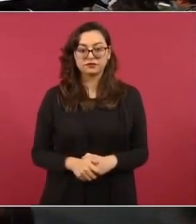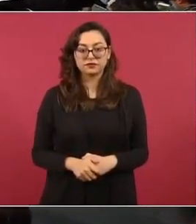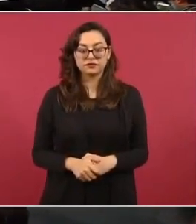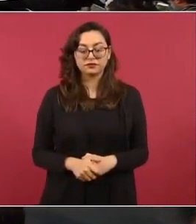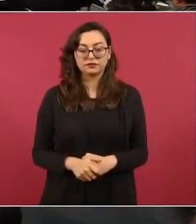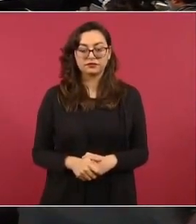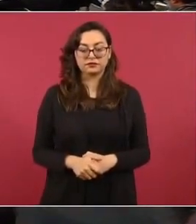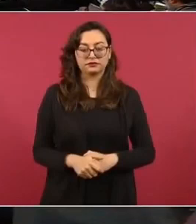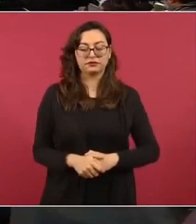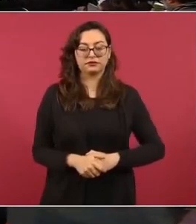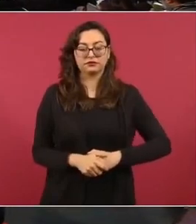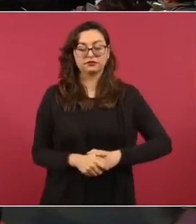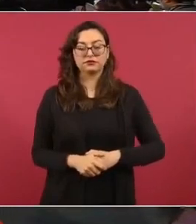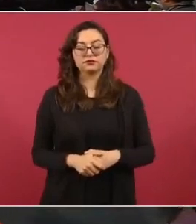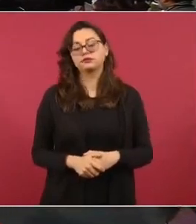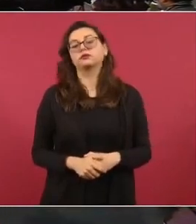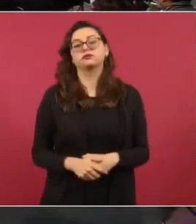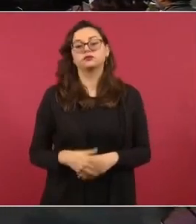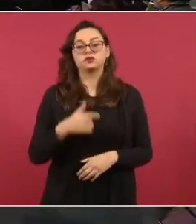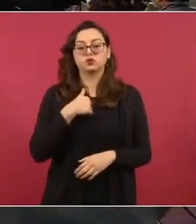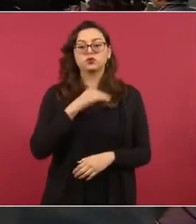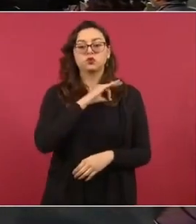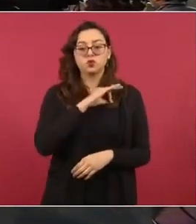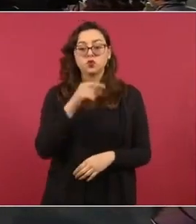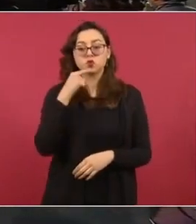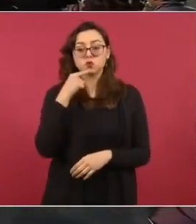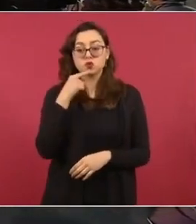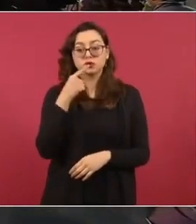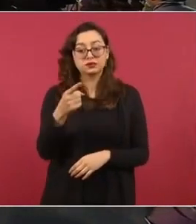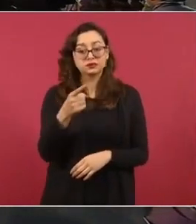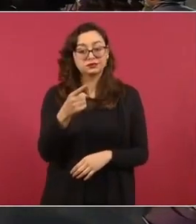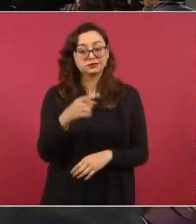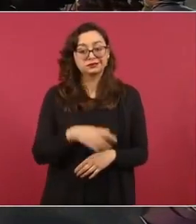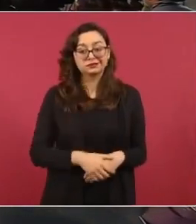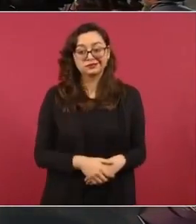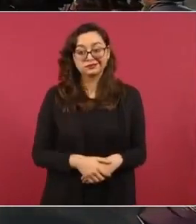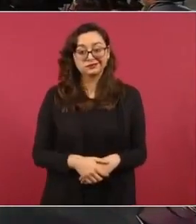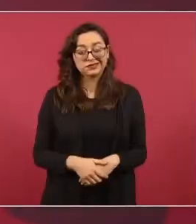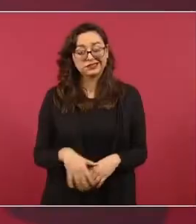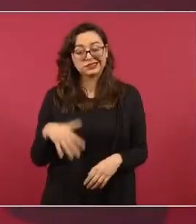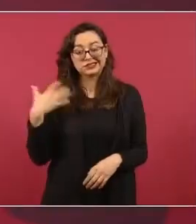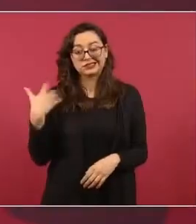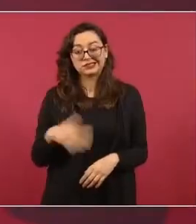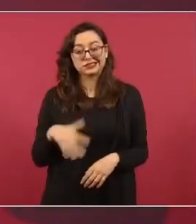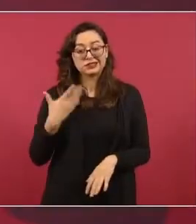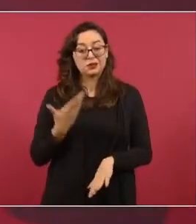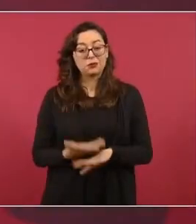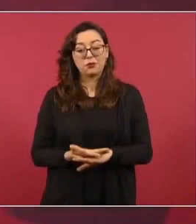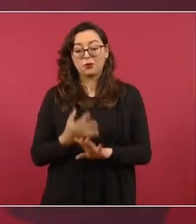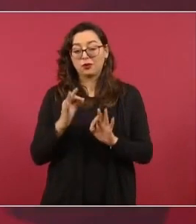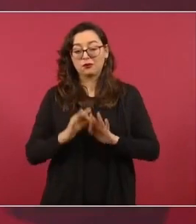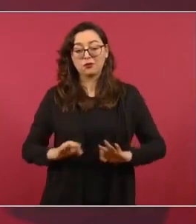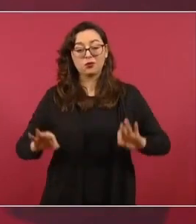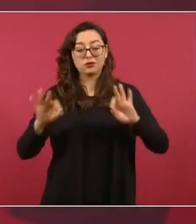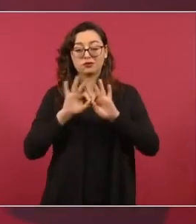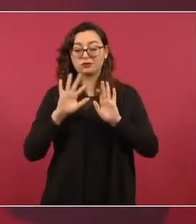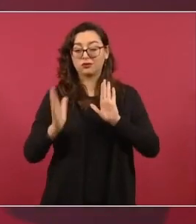que es la obra más importante que se está construyendo en el mundo.